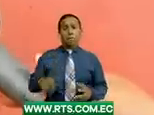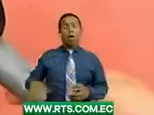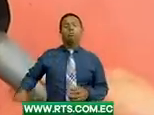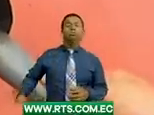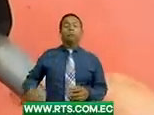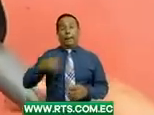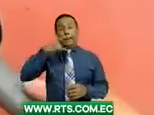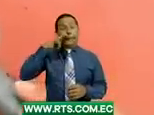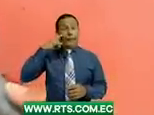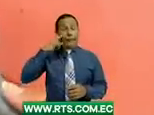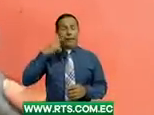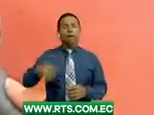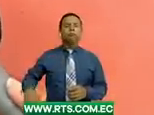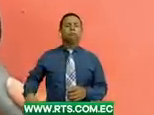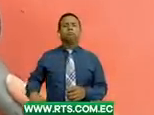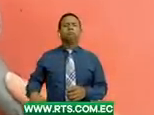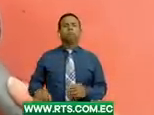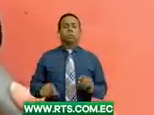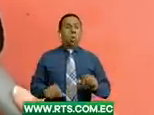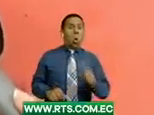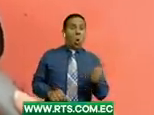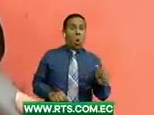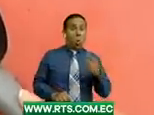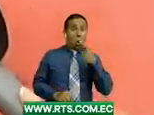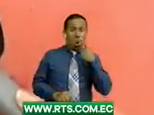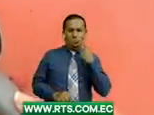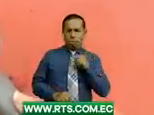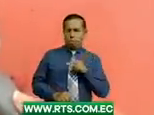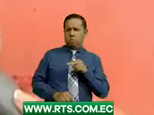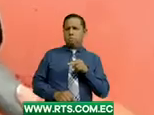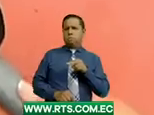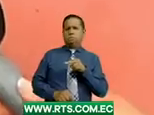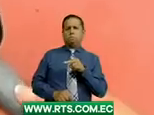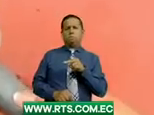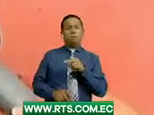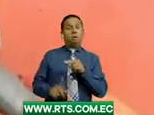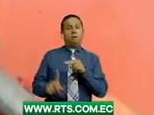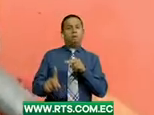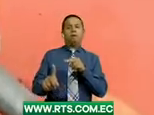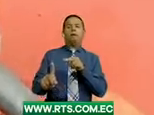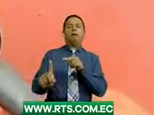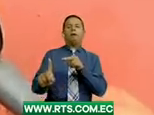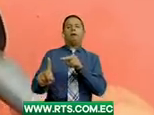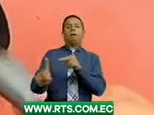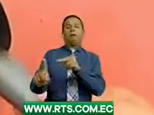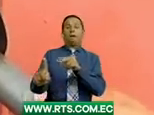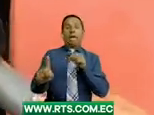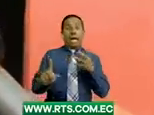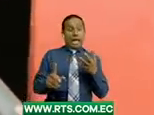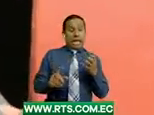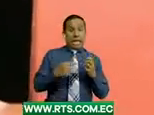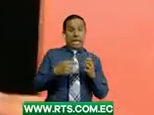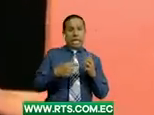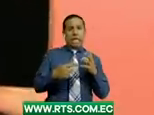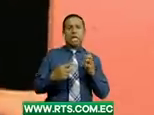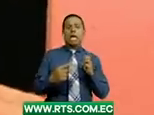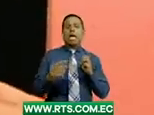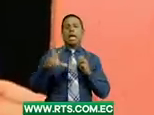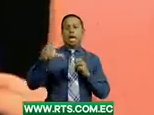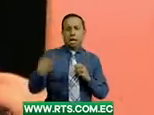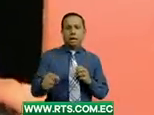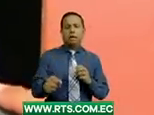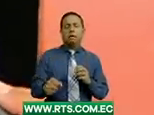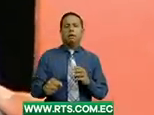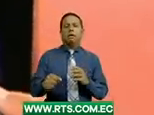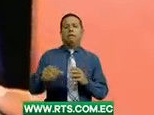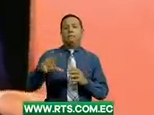caminando. Y el hacherito parece que la vio y la iba siguiendo. Y el rato menos inoportuno que ella le dé chance,